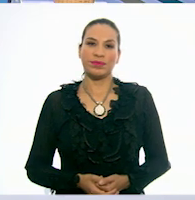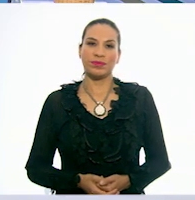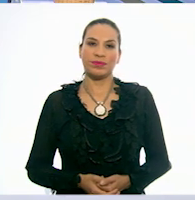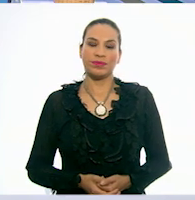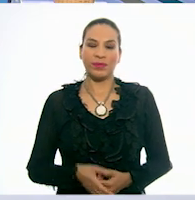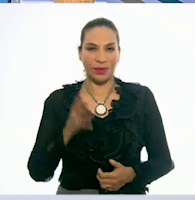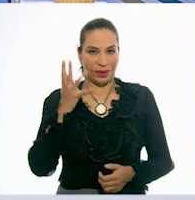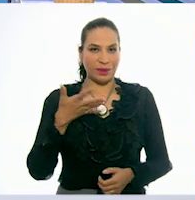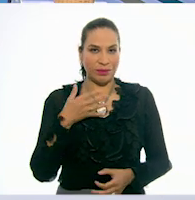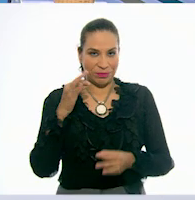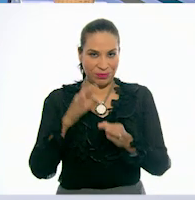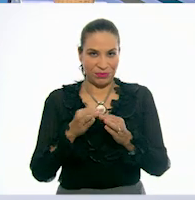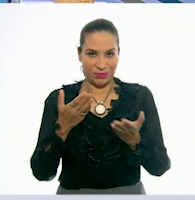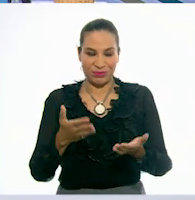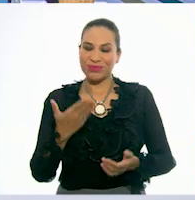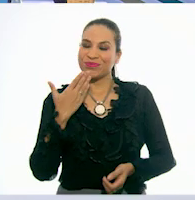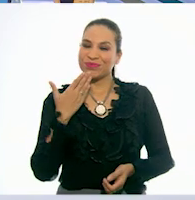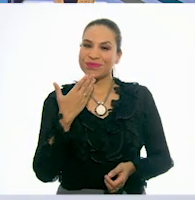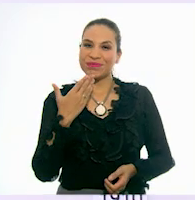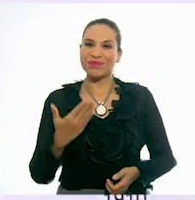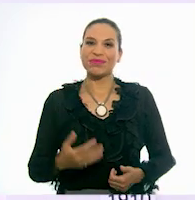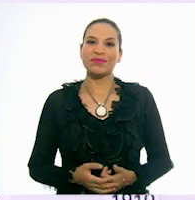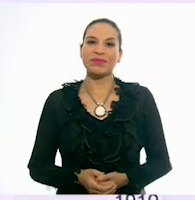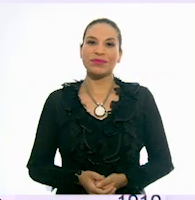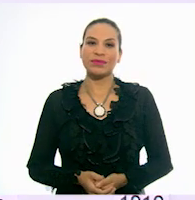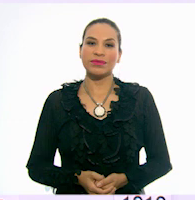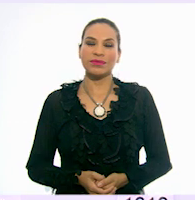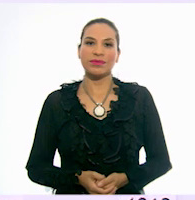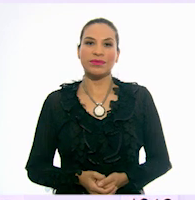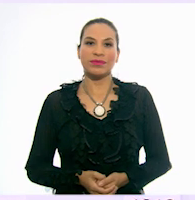ahí está. Súper.